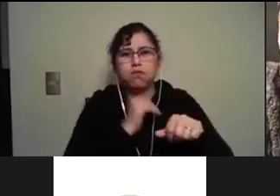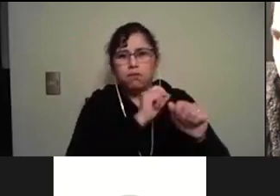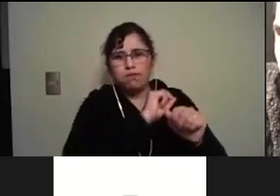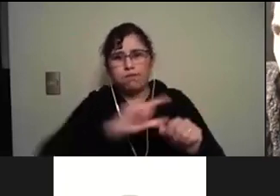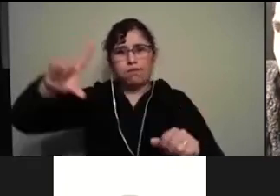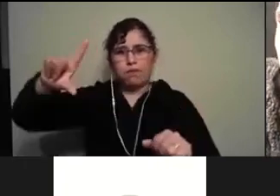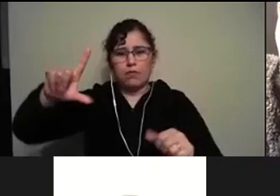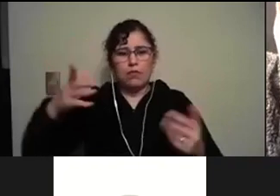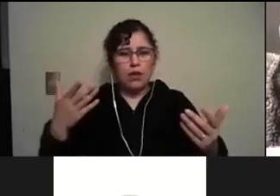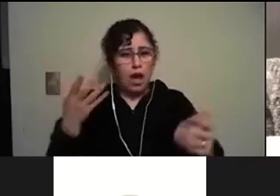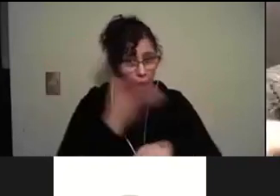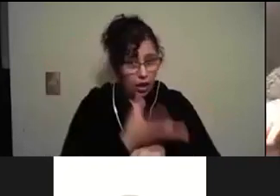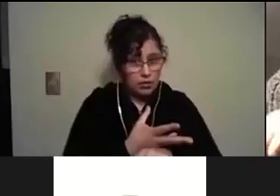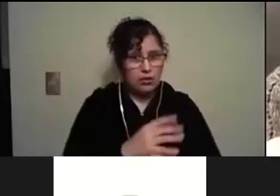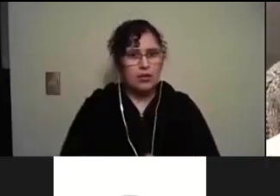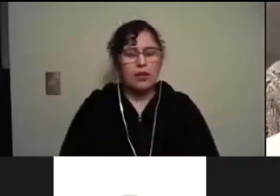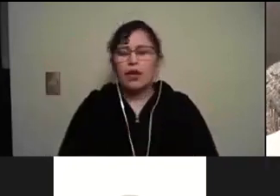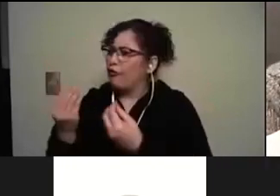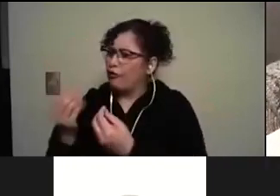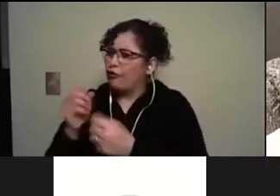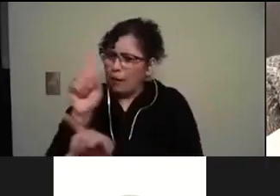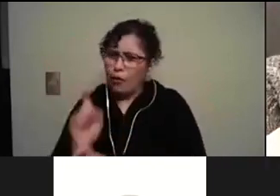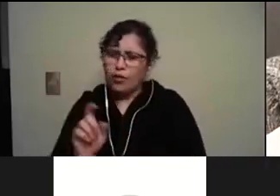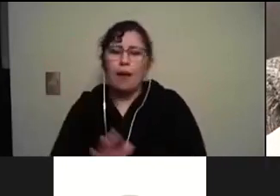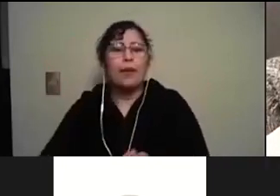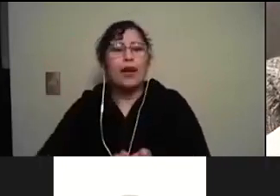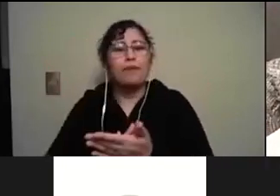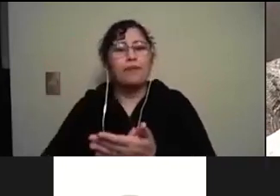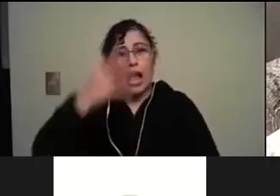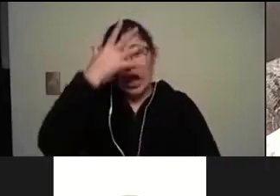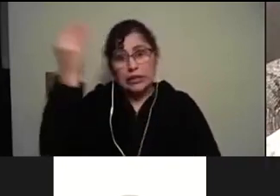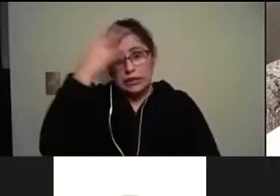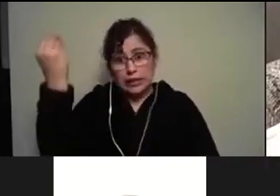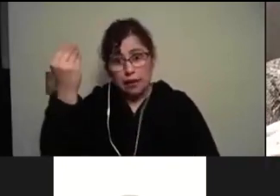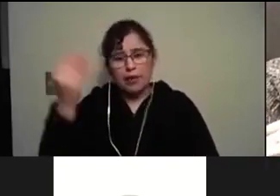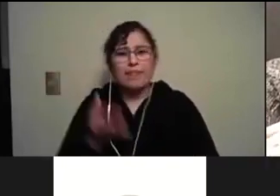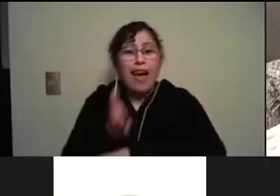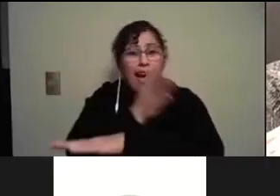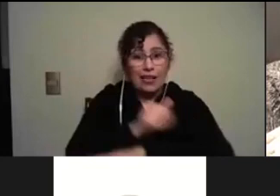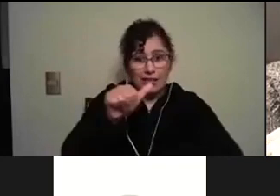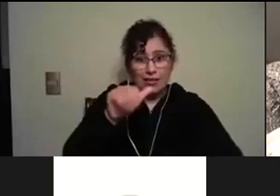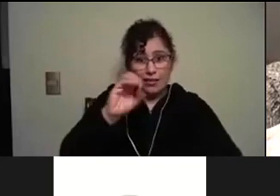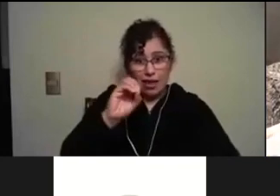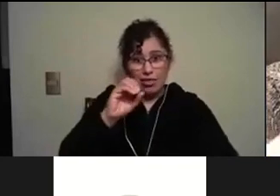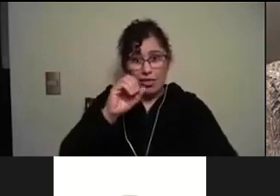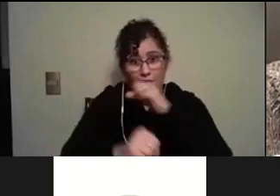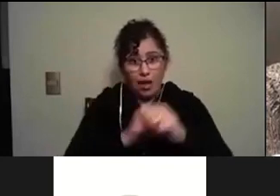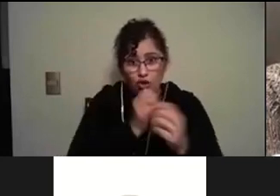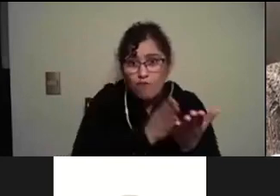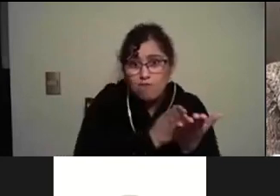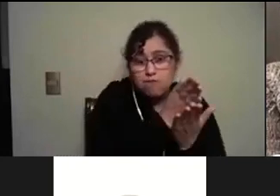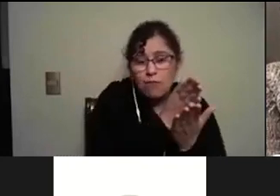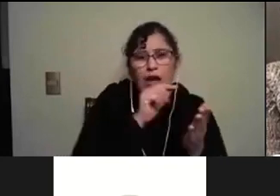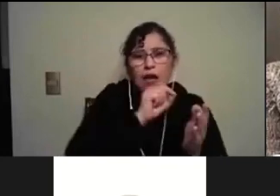Sí, ya. Buena pregunta. La enfermedad de Alzheimer que se inicia antes de los 60 años tiene una evolución que es mucho más rápida.